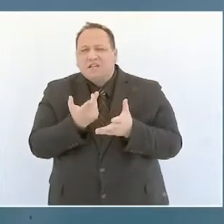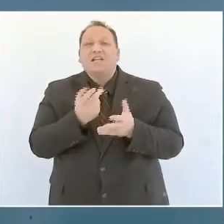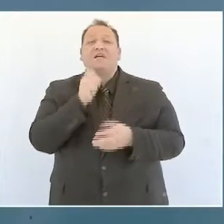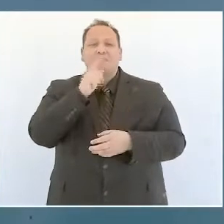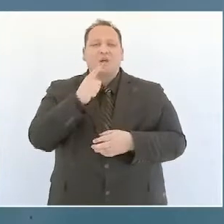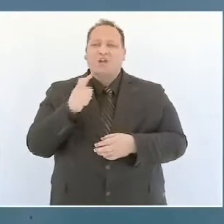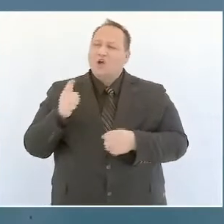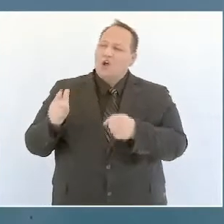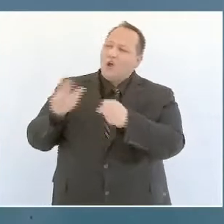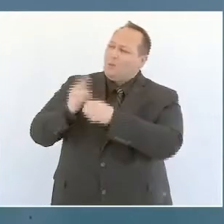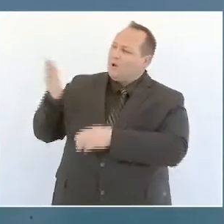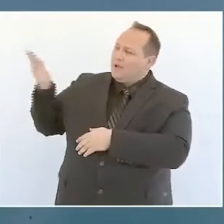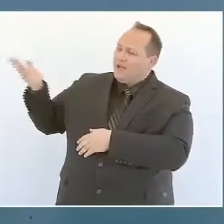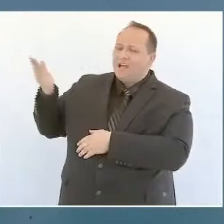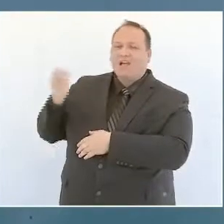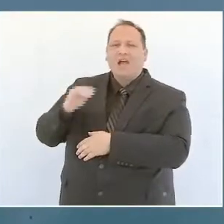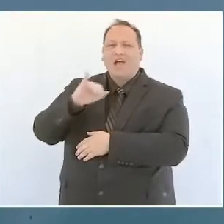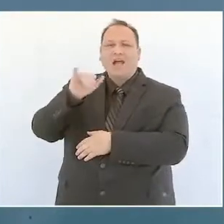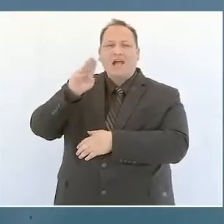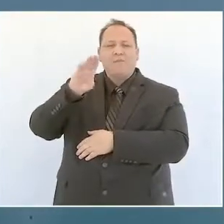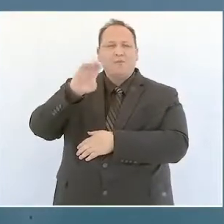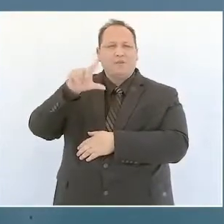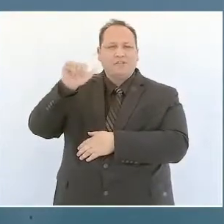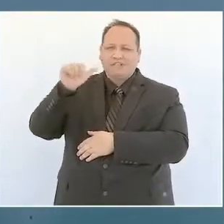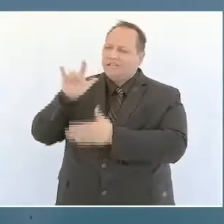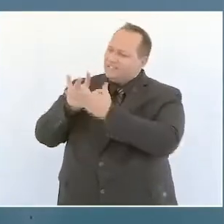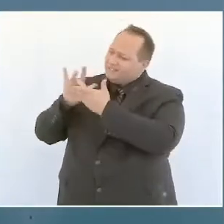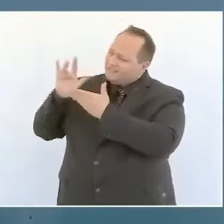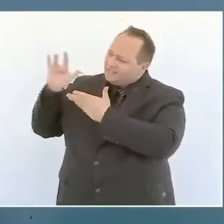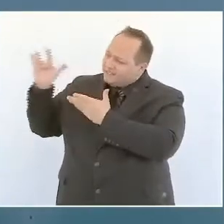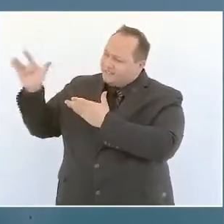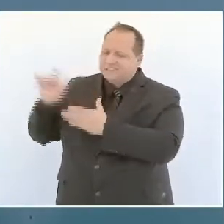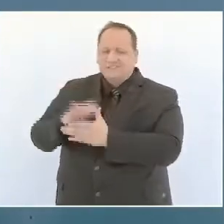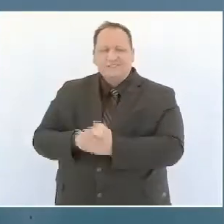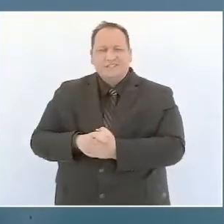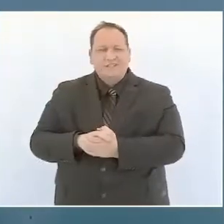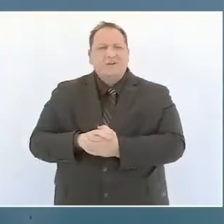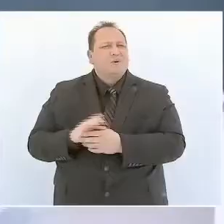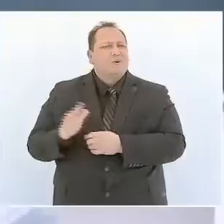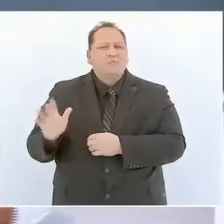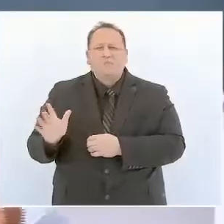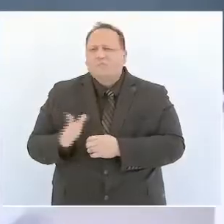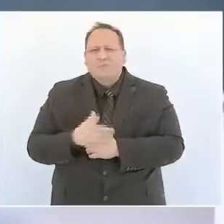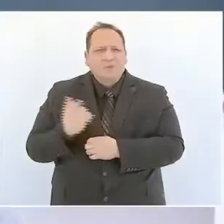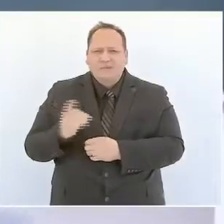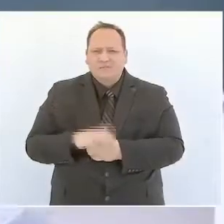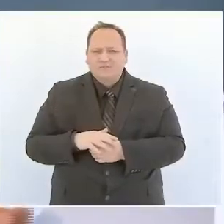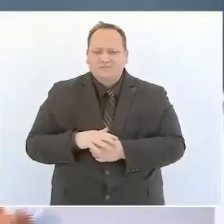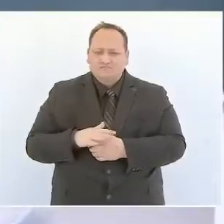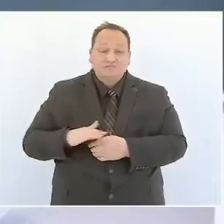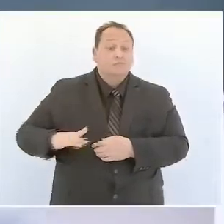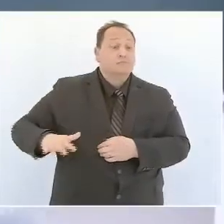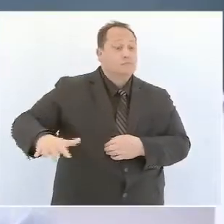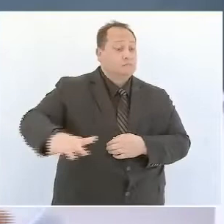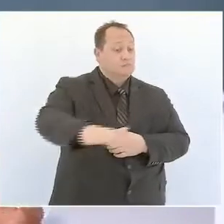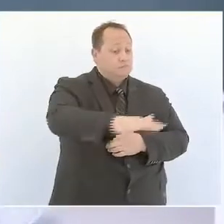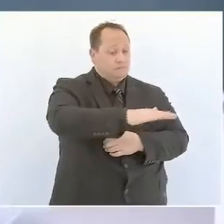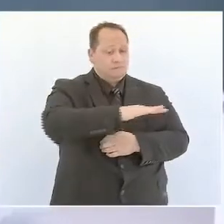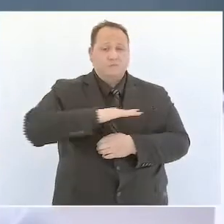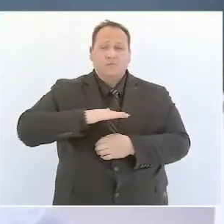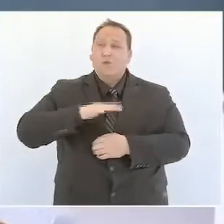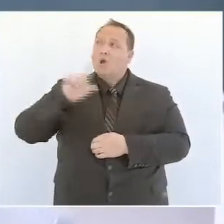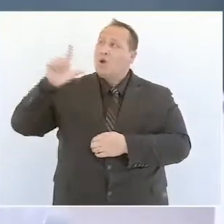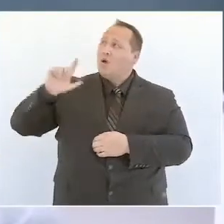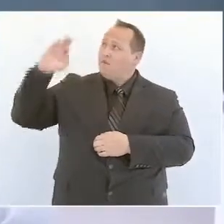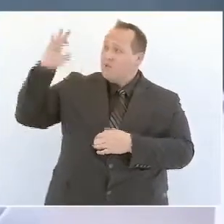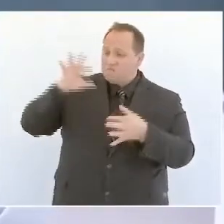al gobernador Jaime Bonilla por la manera en que se está trabajando con la